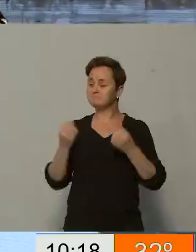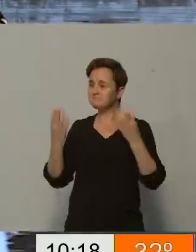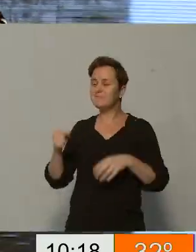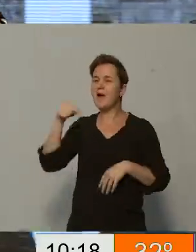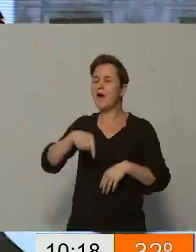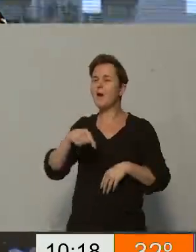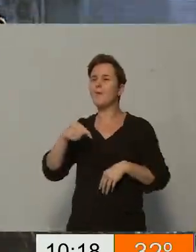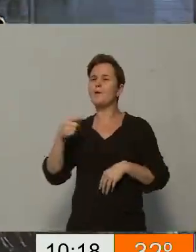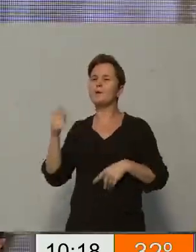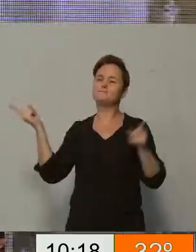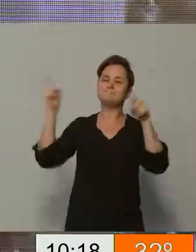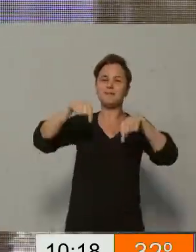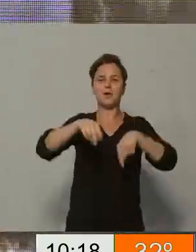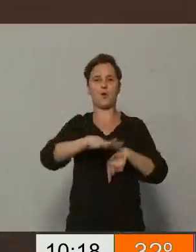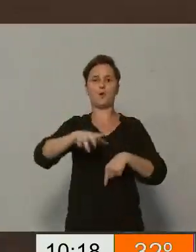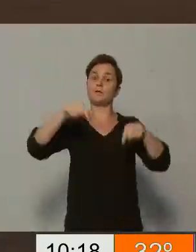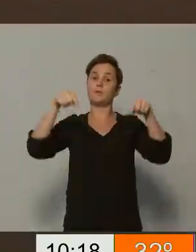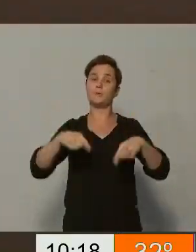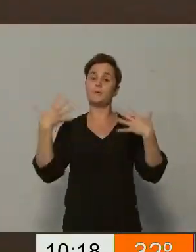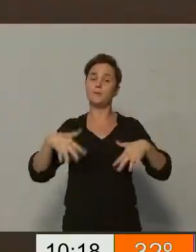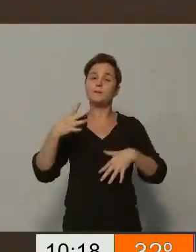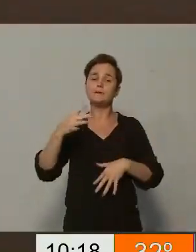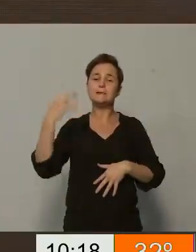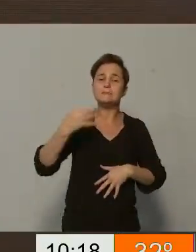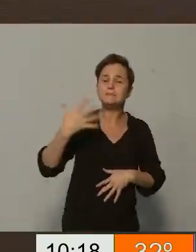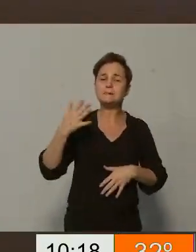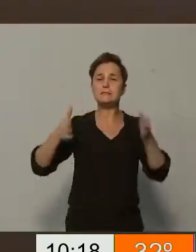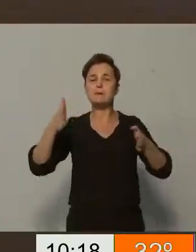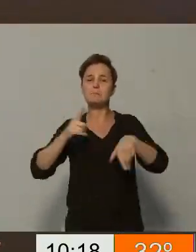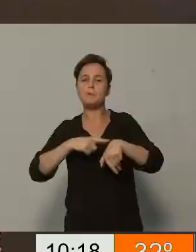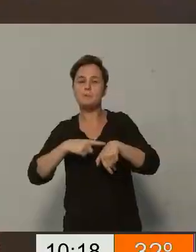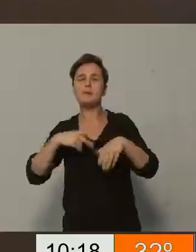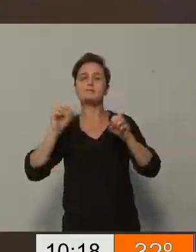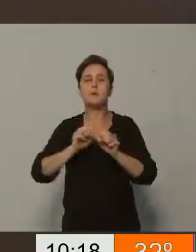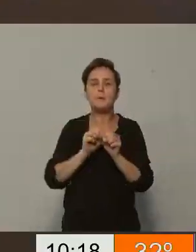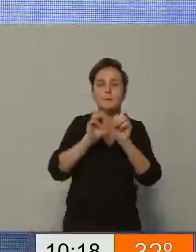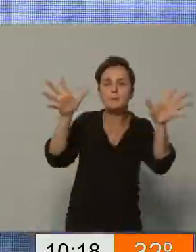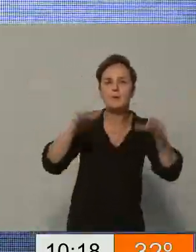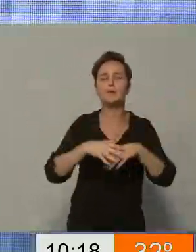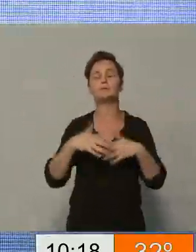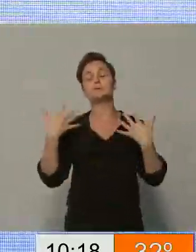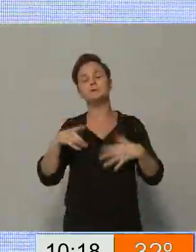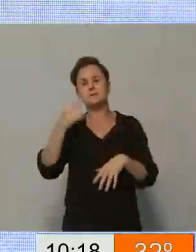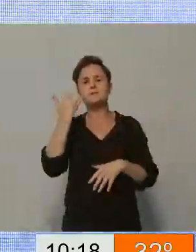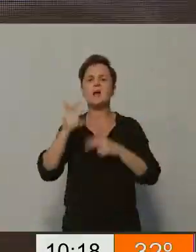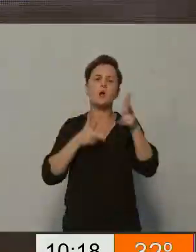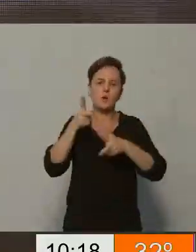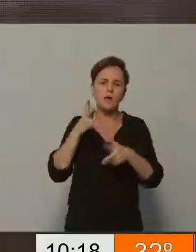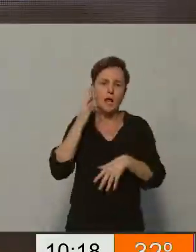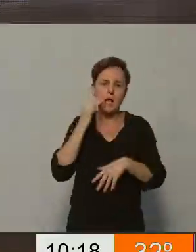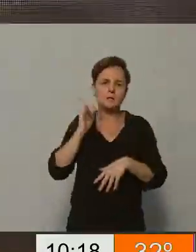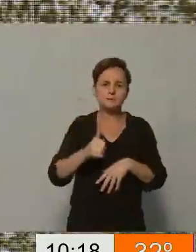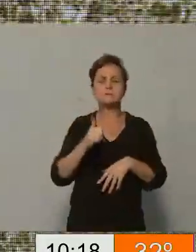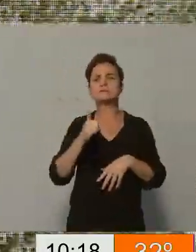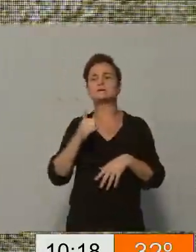más al contexto tan particular y tan especial que estamos viviendo, marcado por la pandemia. Un poco ya estuviste comentando acerca de